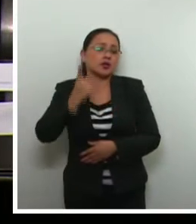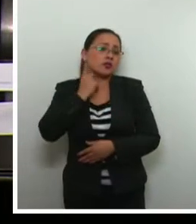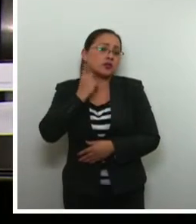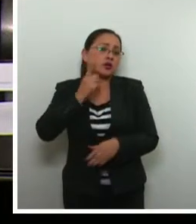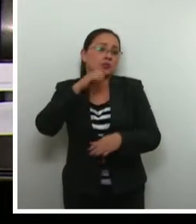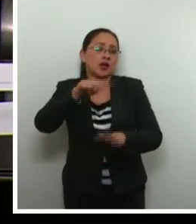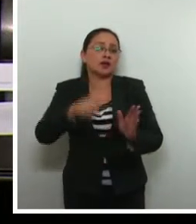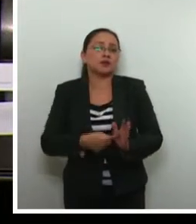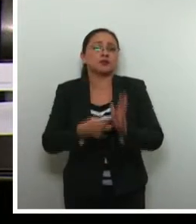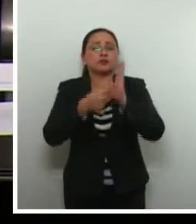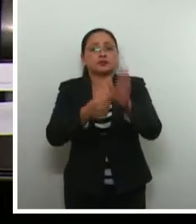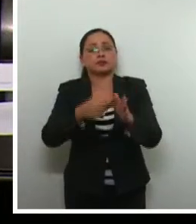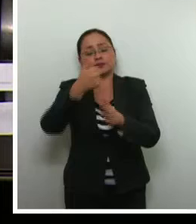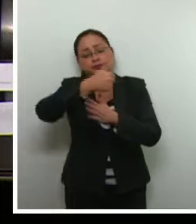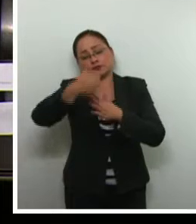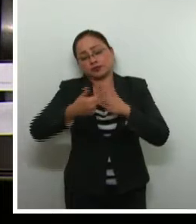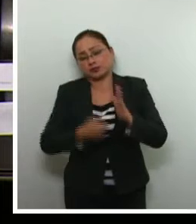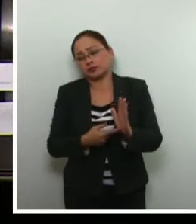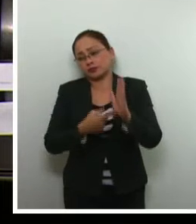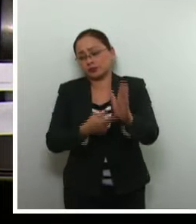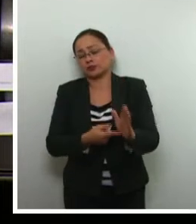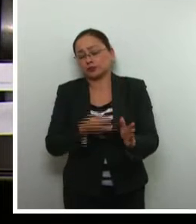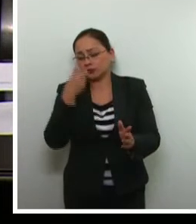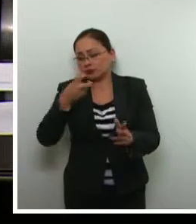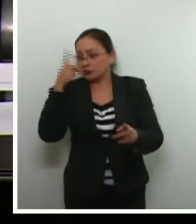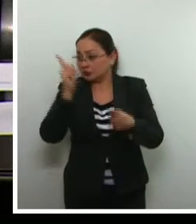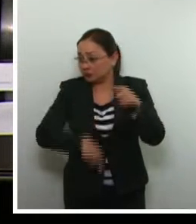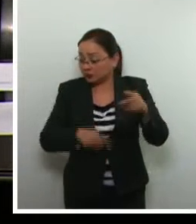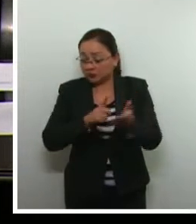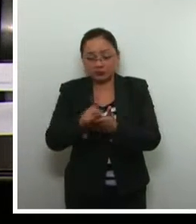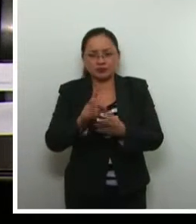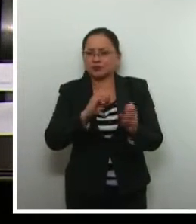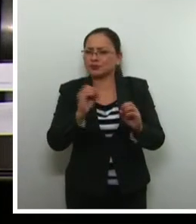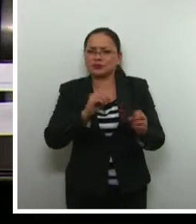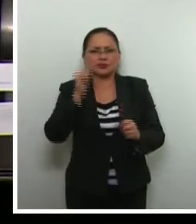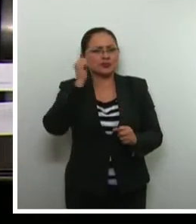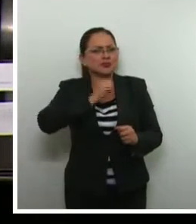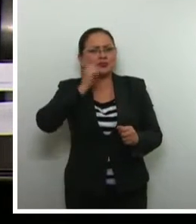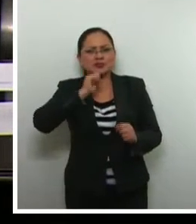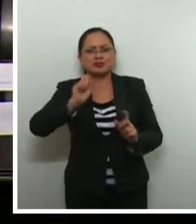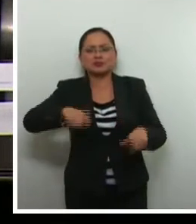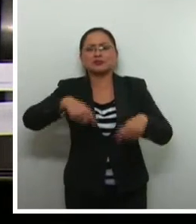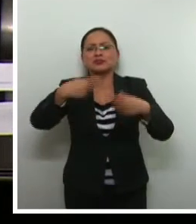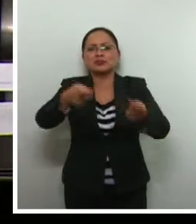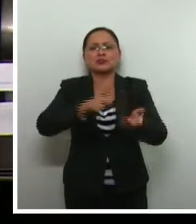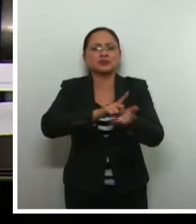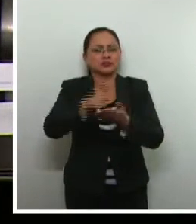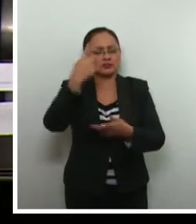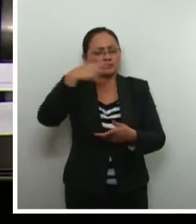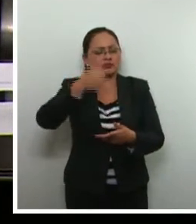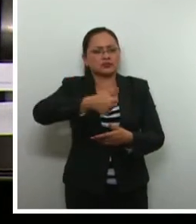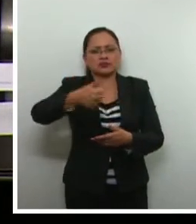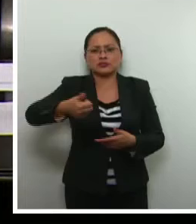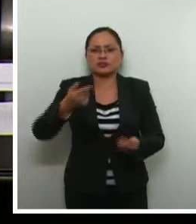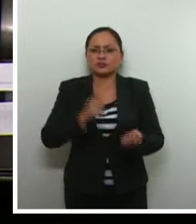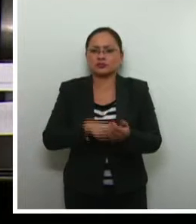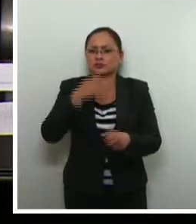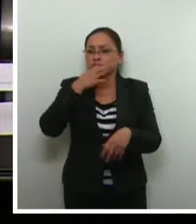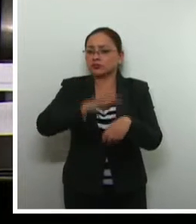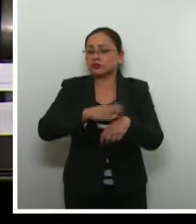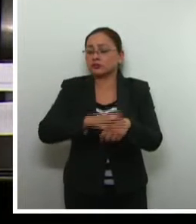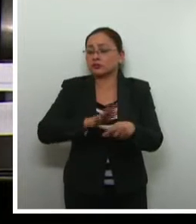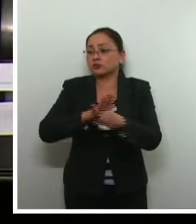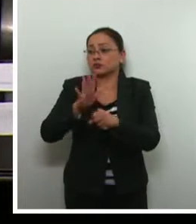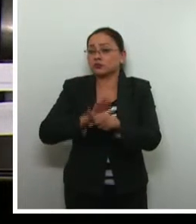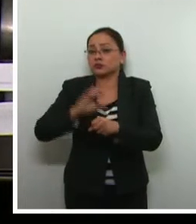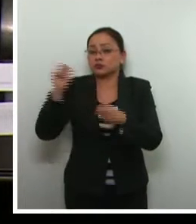sus reservas en lo particular, siempre hemos otorgado ese derecho bajo la advertencia de que